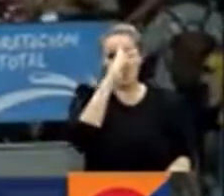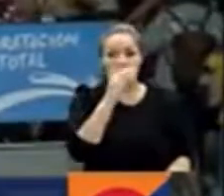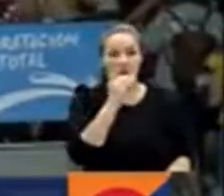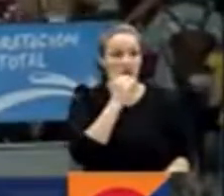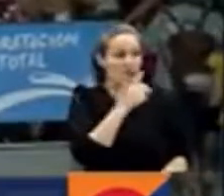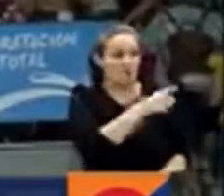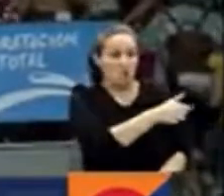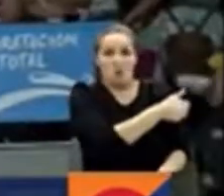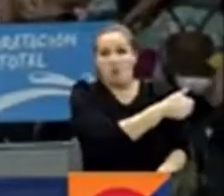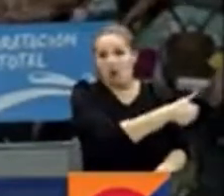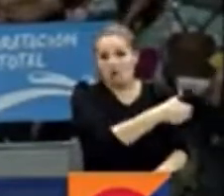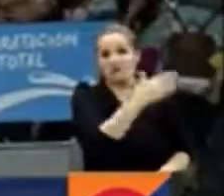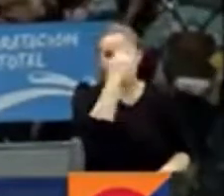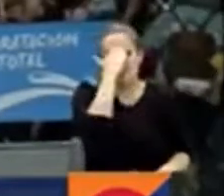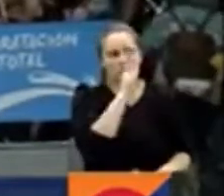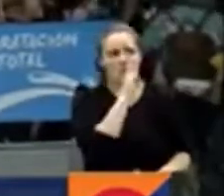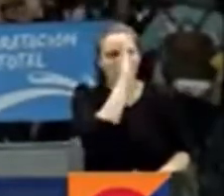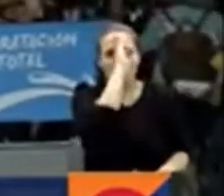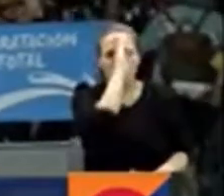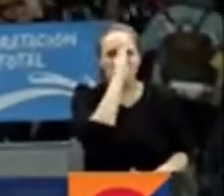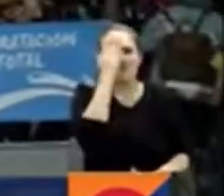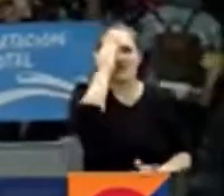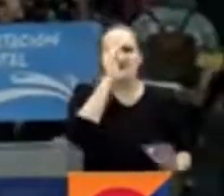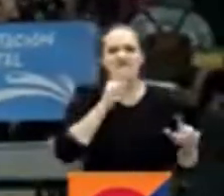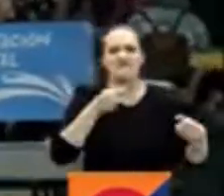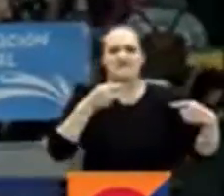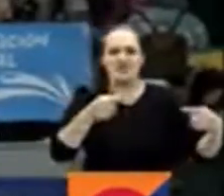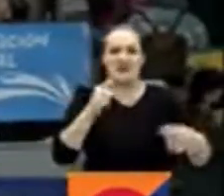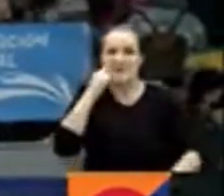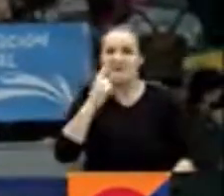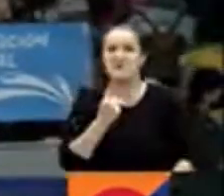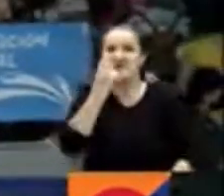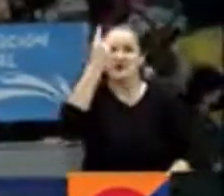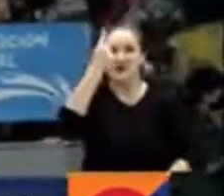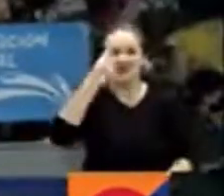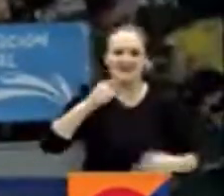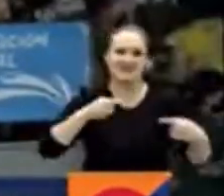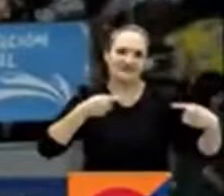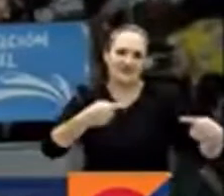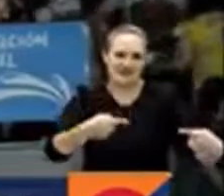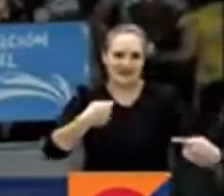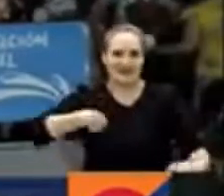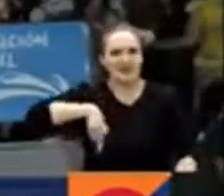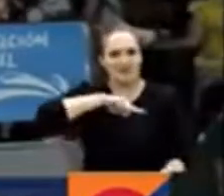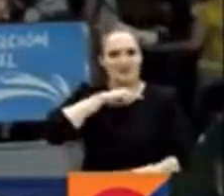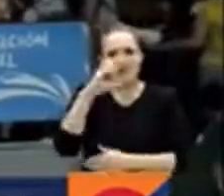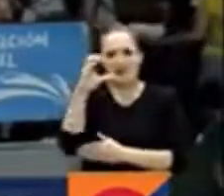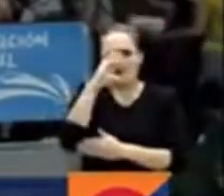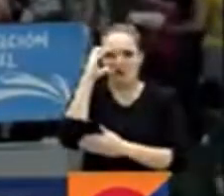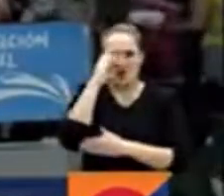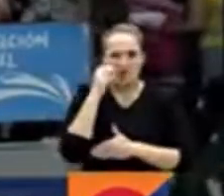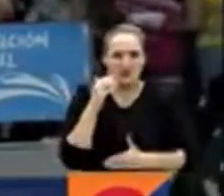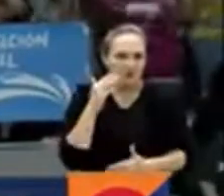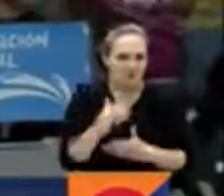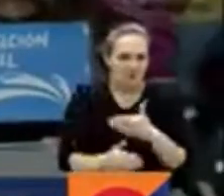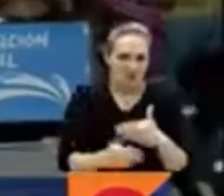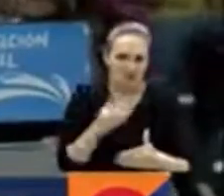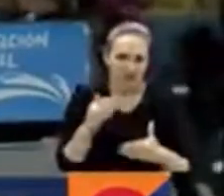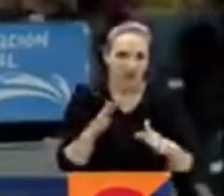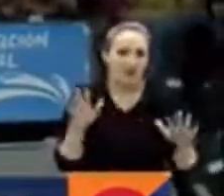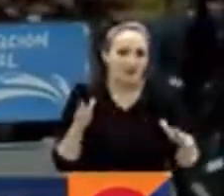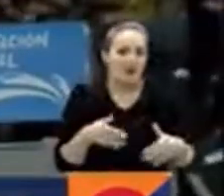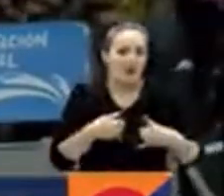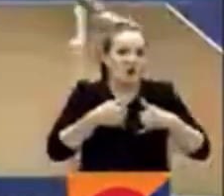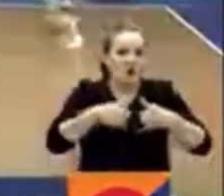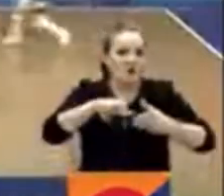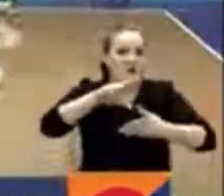muy fuerte, está acostumbrado a jugar este tipo de finales. Nosotras es primera vez que estamos en una final de la Copa Panamericana, entonces